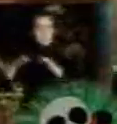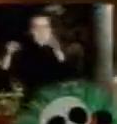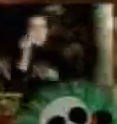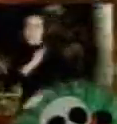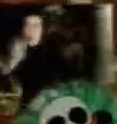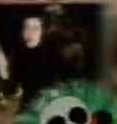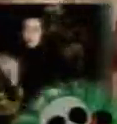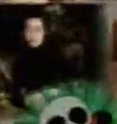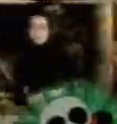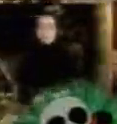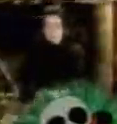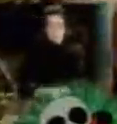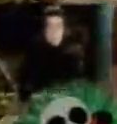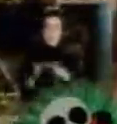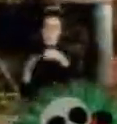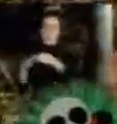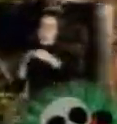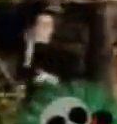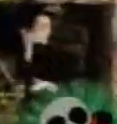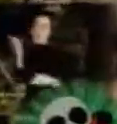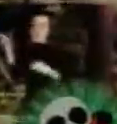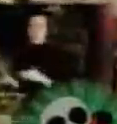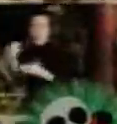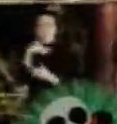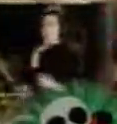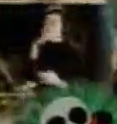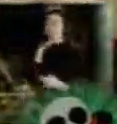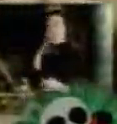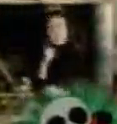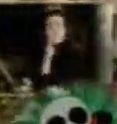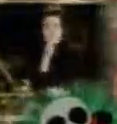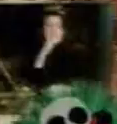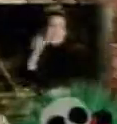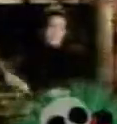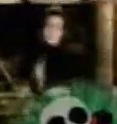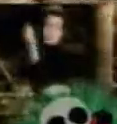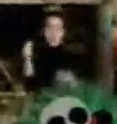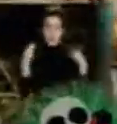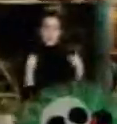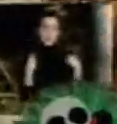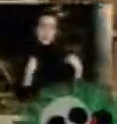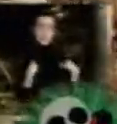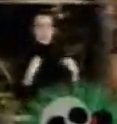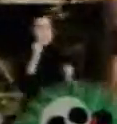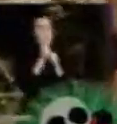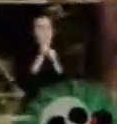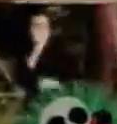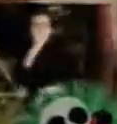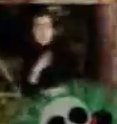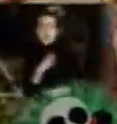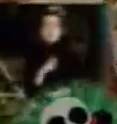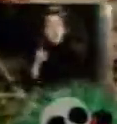ideal. Son personas que aquí vienen a mejorar, currando dignamente para su vida salvar.